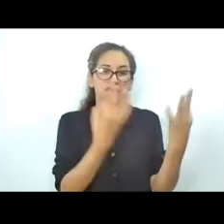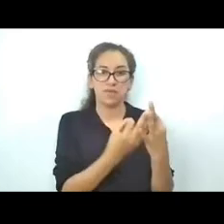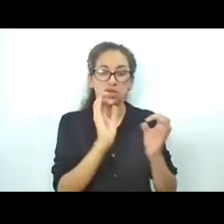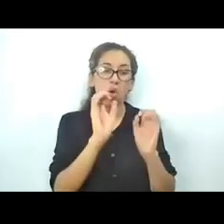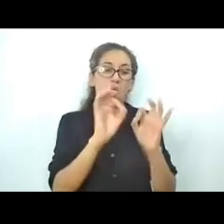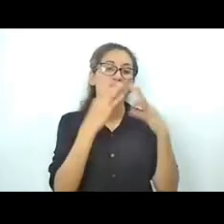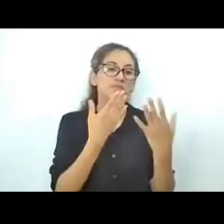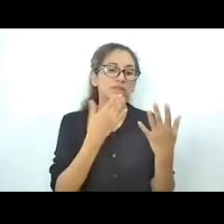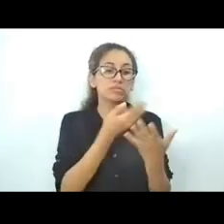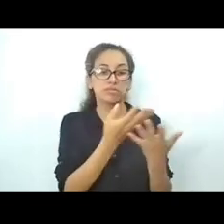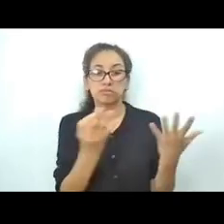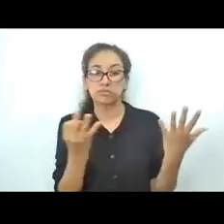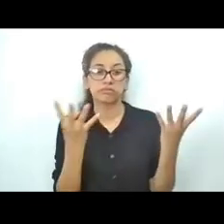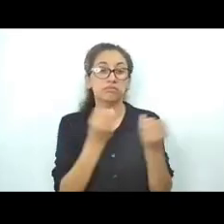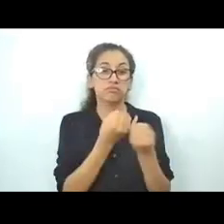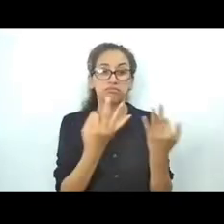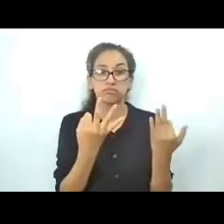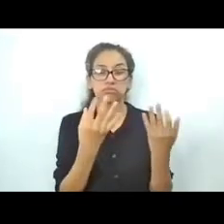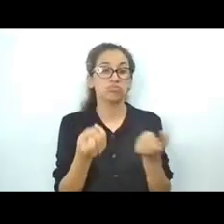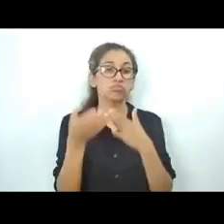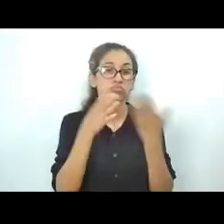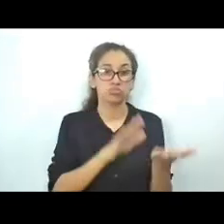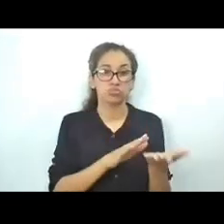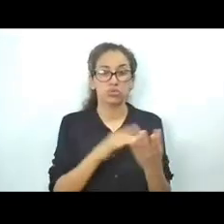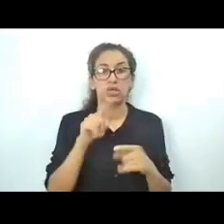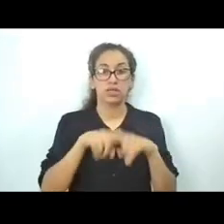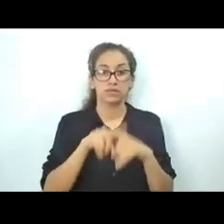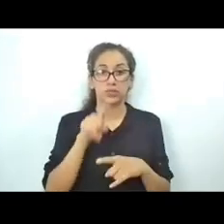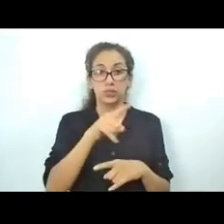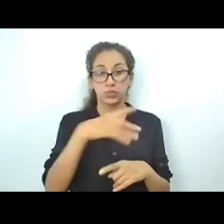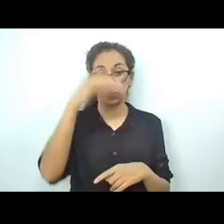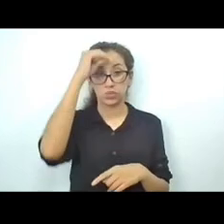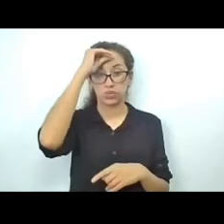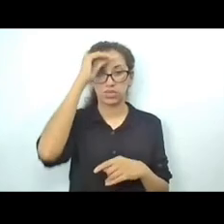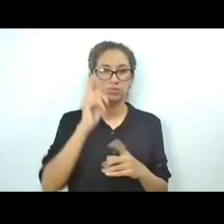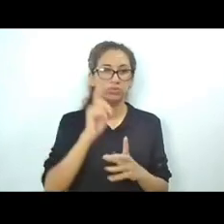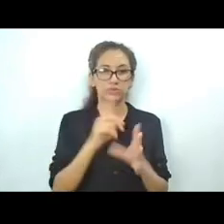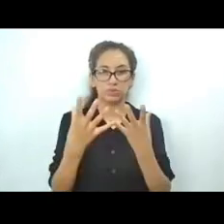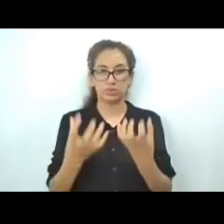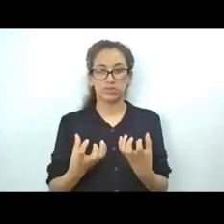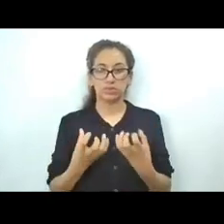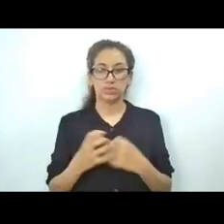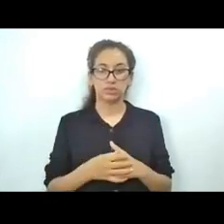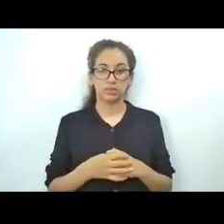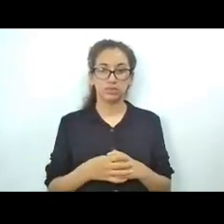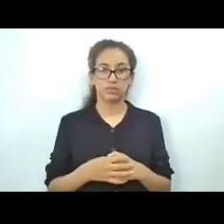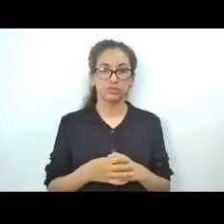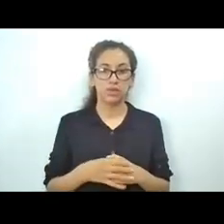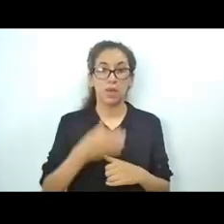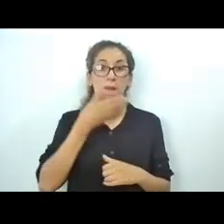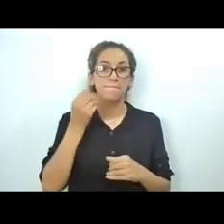fallece, hay cosas que van a hacer que uno a lo mejor no esté dispuesto o no tenga la mejor